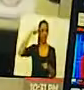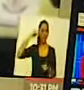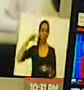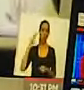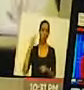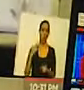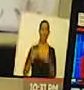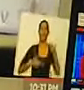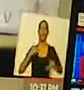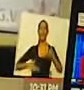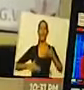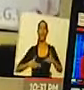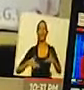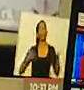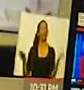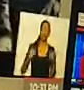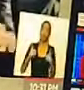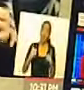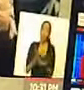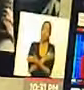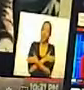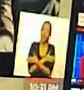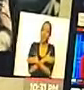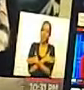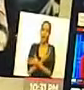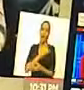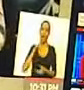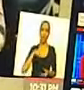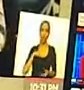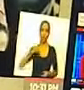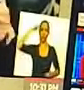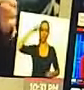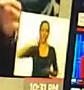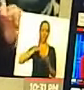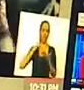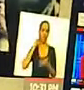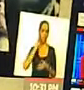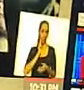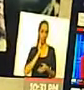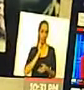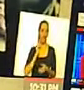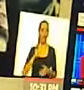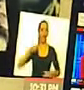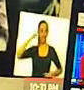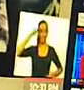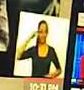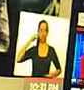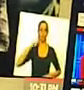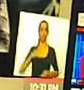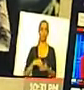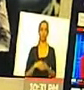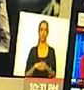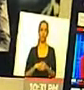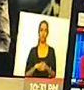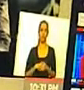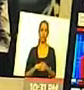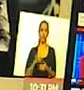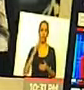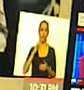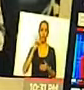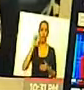criminal. Así que yo felicito a nuestra Fuerza Armada Nacional Bolivariana, al general Bornia de la Redi, al